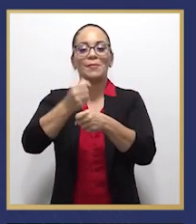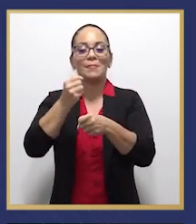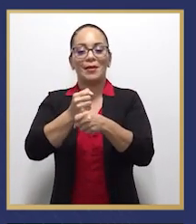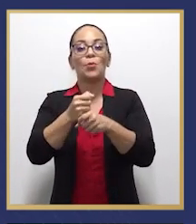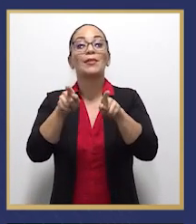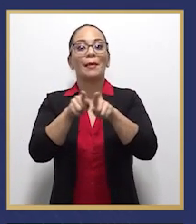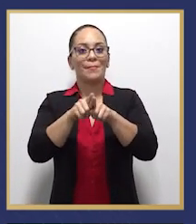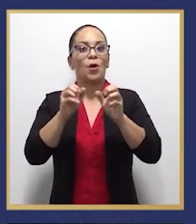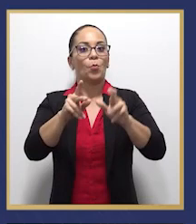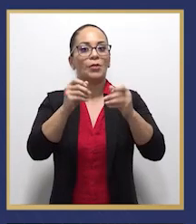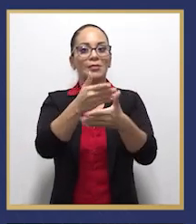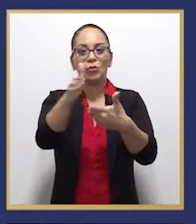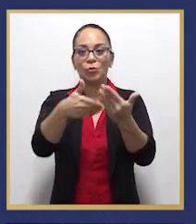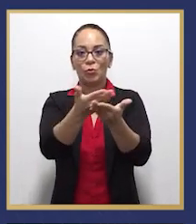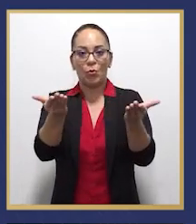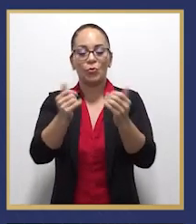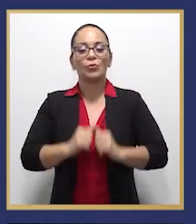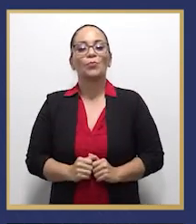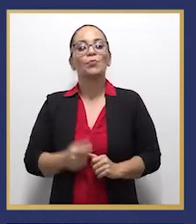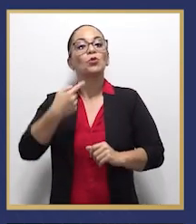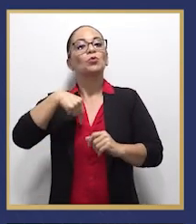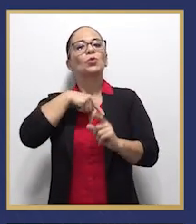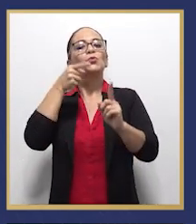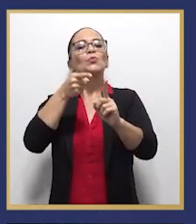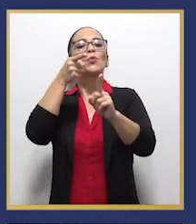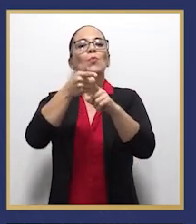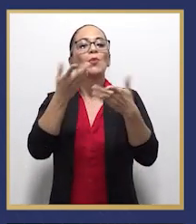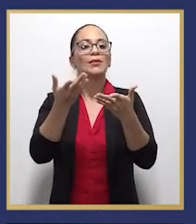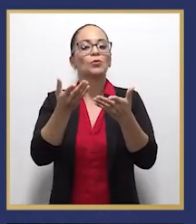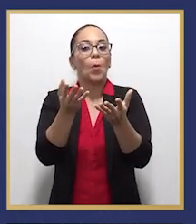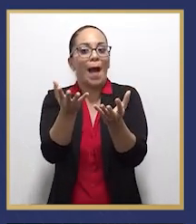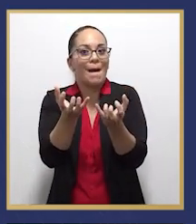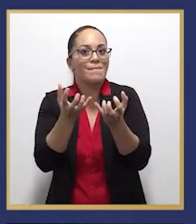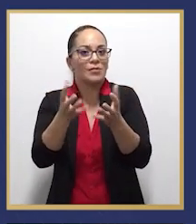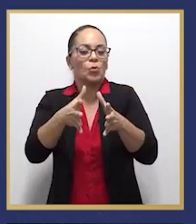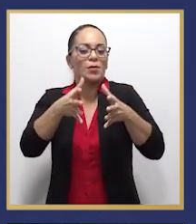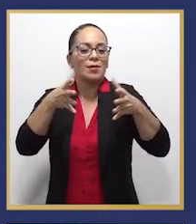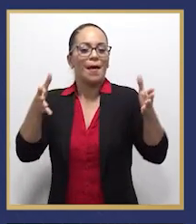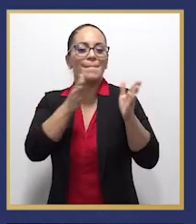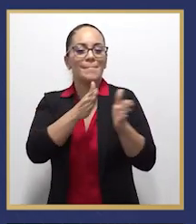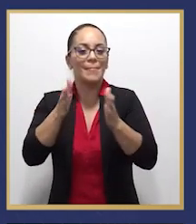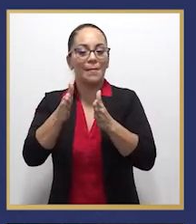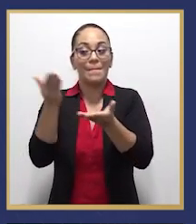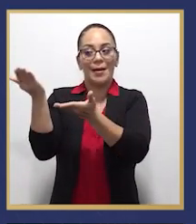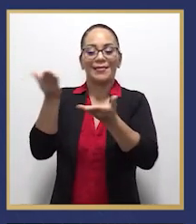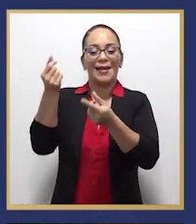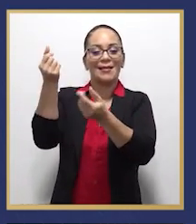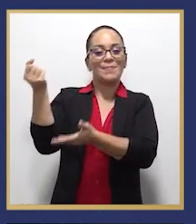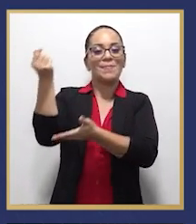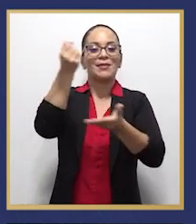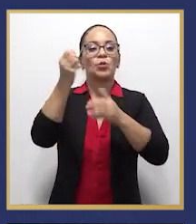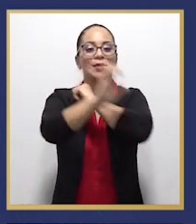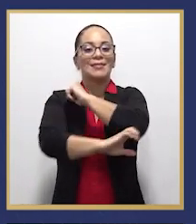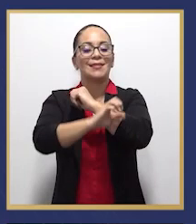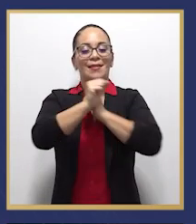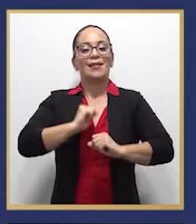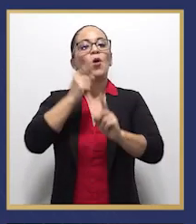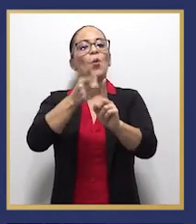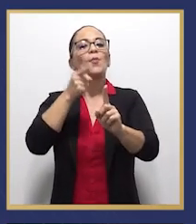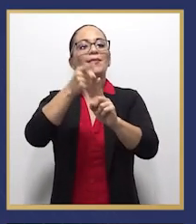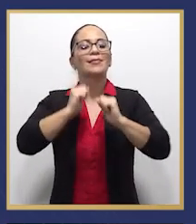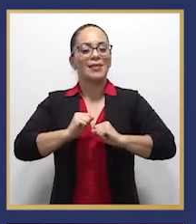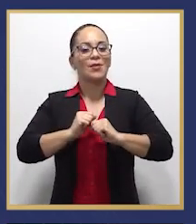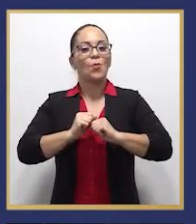y oportunidades para todos para ello nos hemos propuesto un ambicioso plan de atracción de inversión extranjera